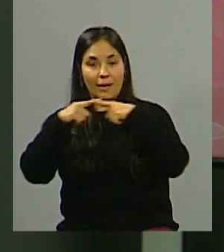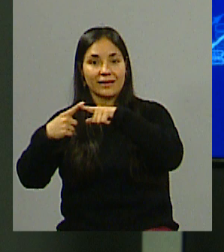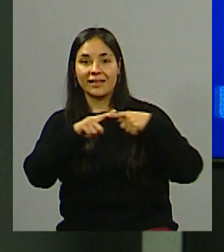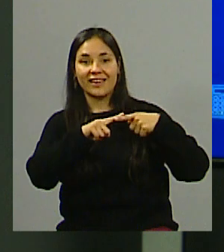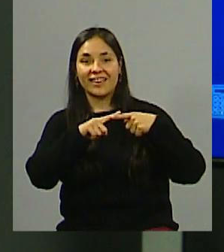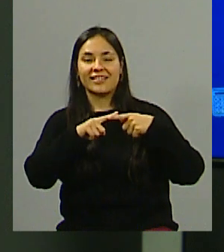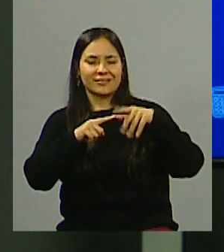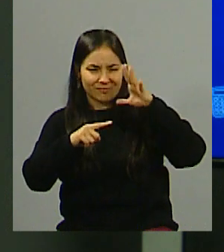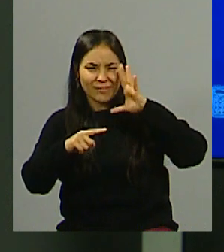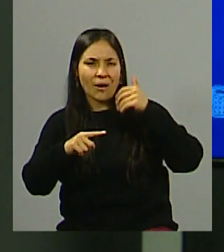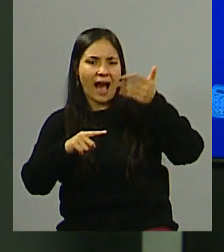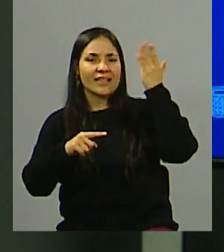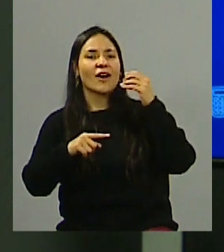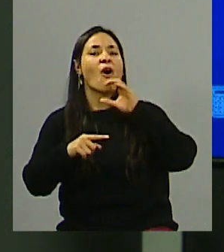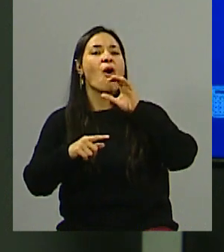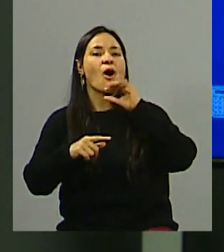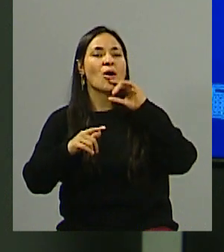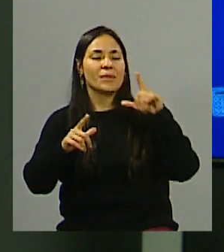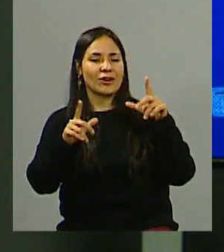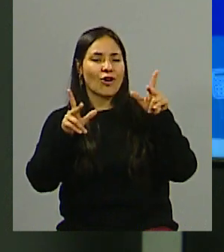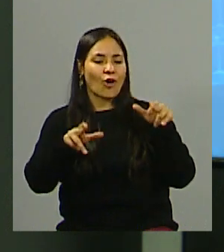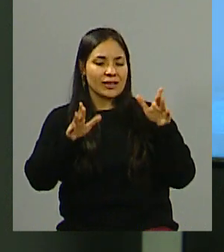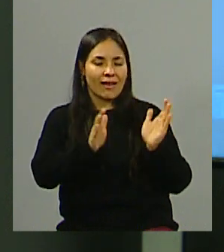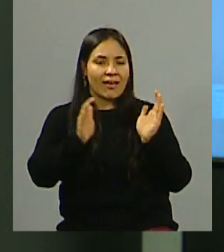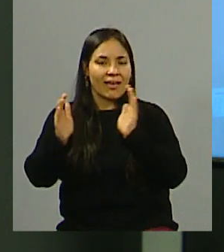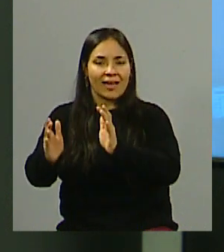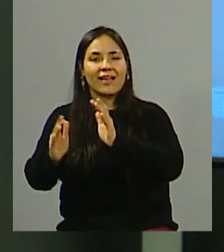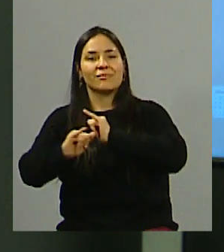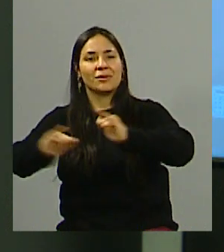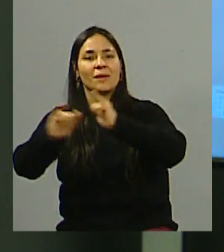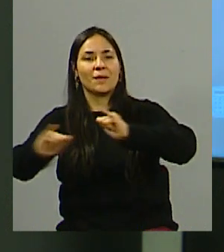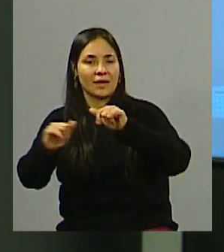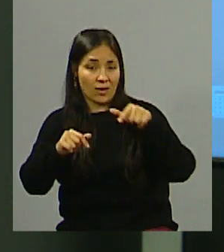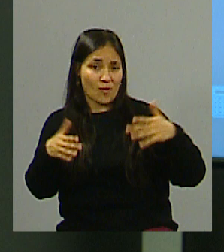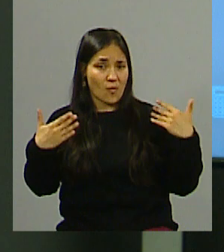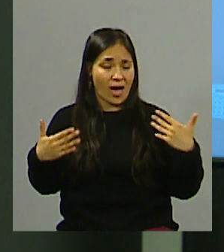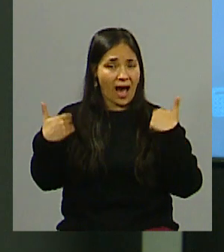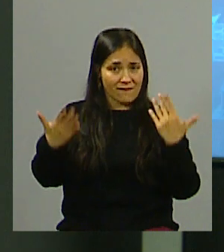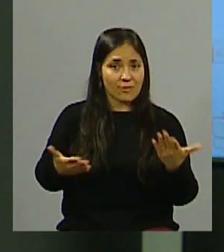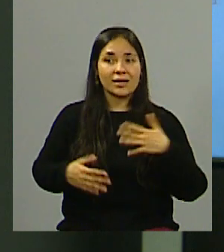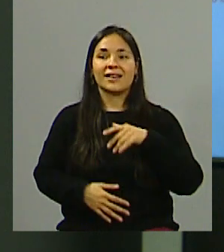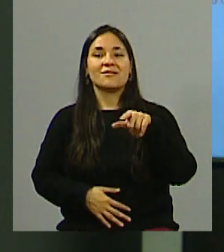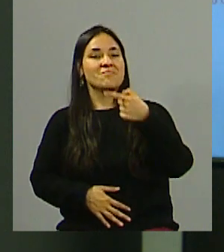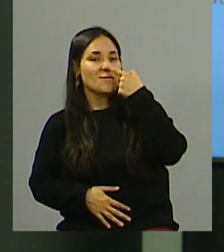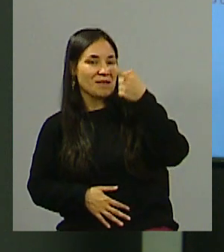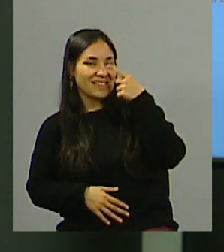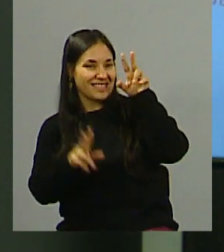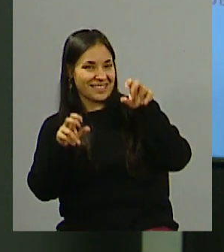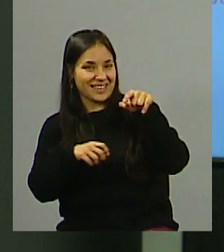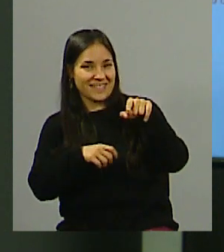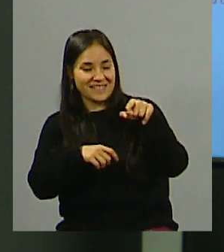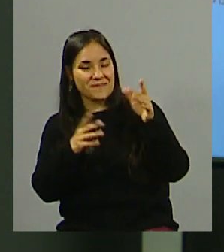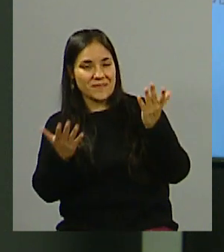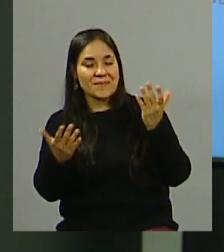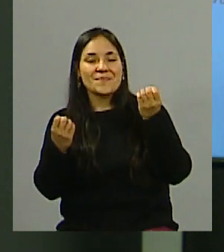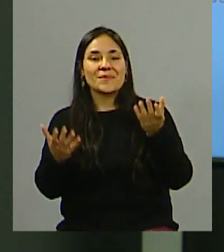puede jugar en contra, más allá de sus propuestas? A ver, es interesante el planteo que haces porque lo cierto es